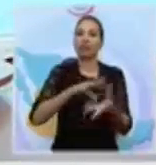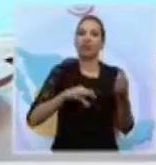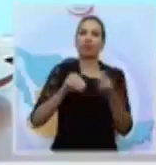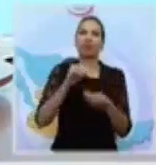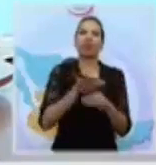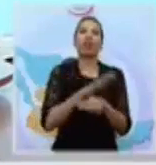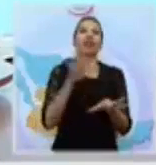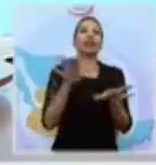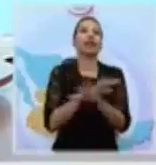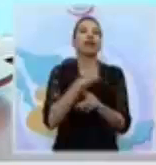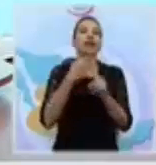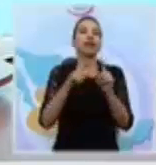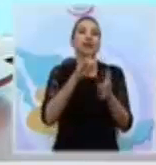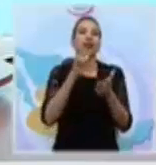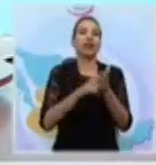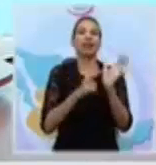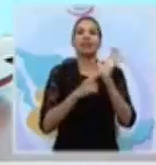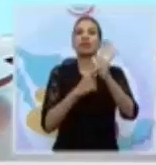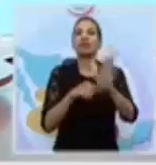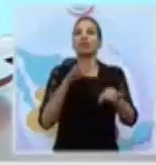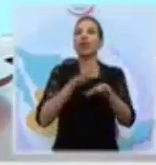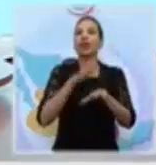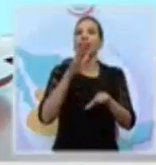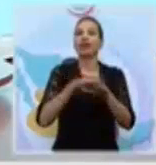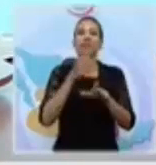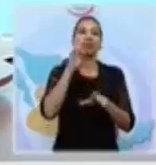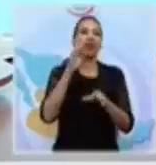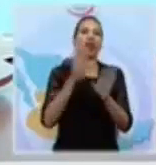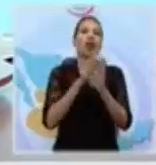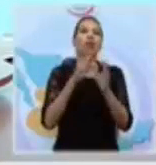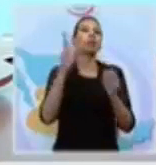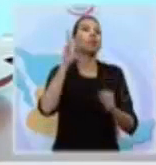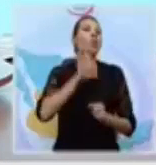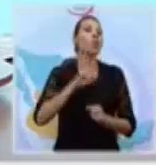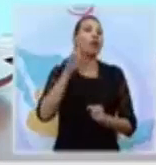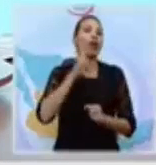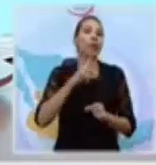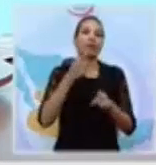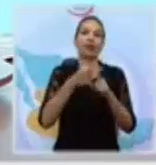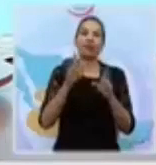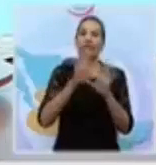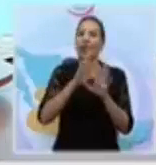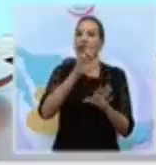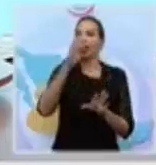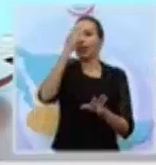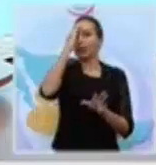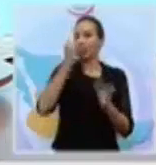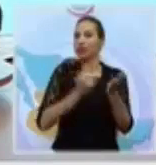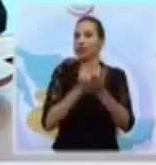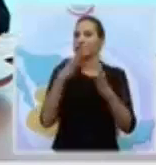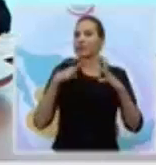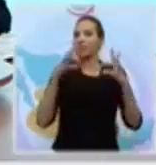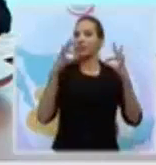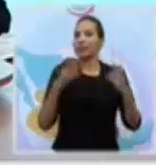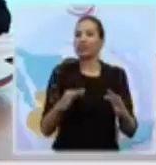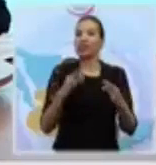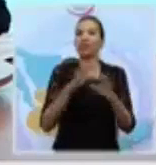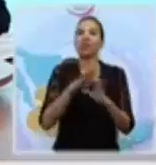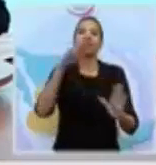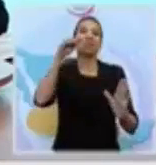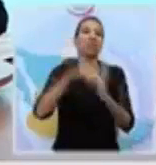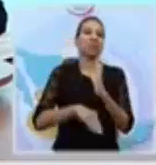Esta reforma muestra cada vez más evidencias, algunas ya reconocidas oficialmente, de